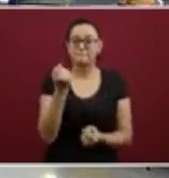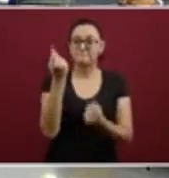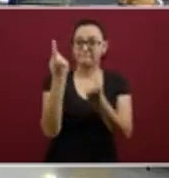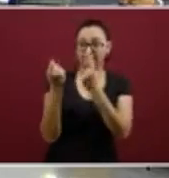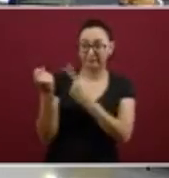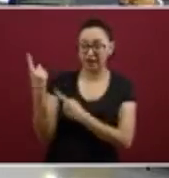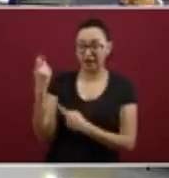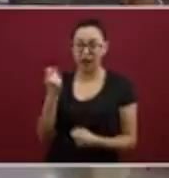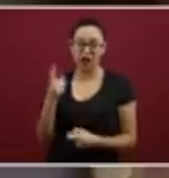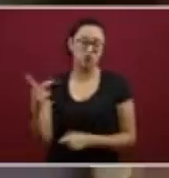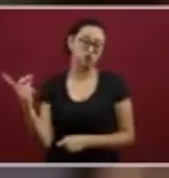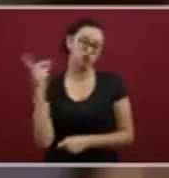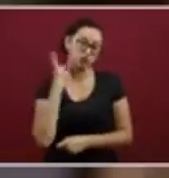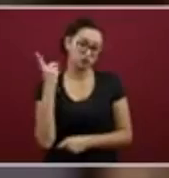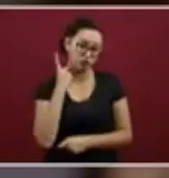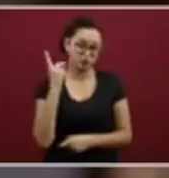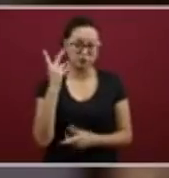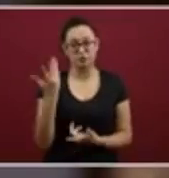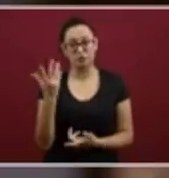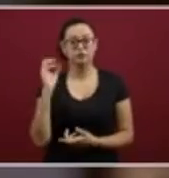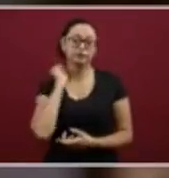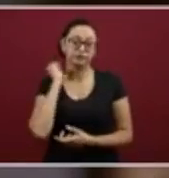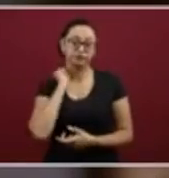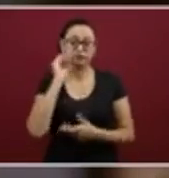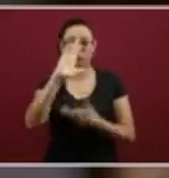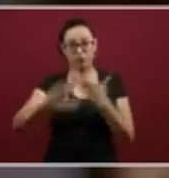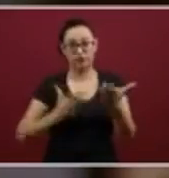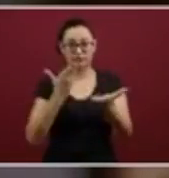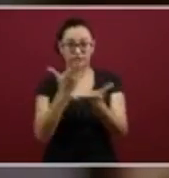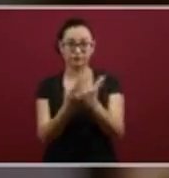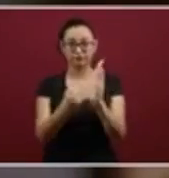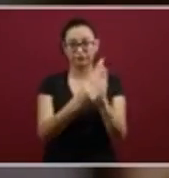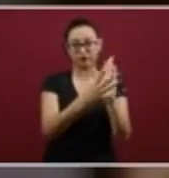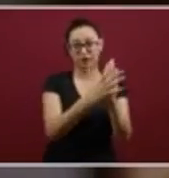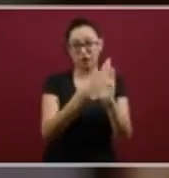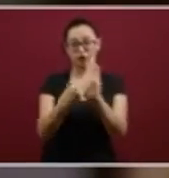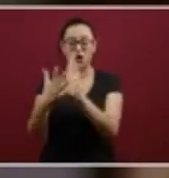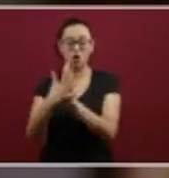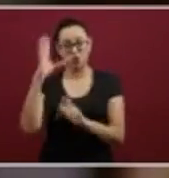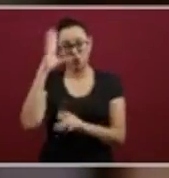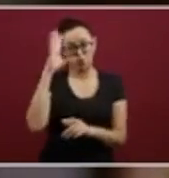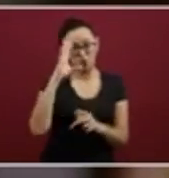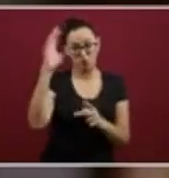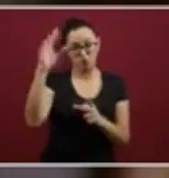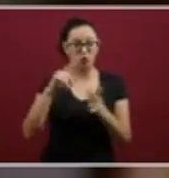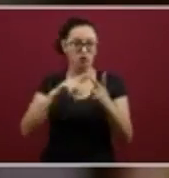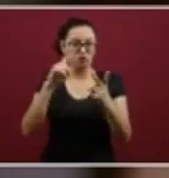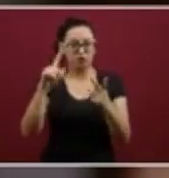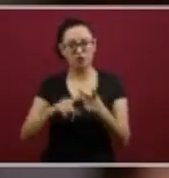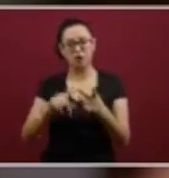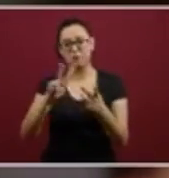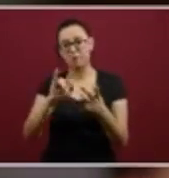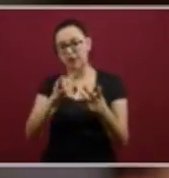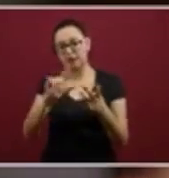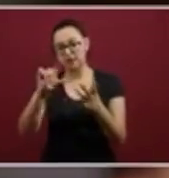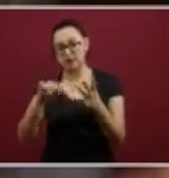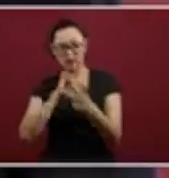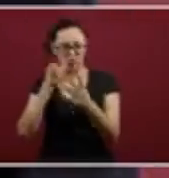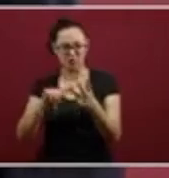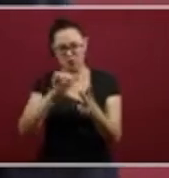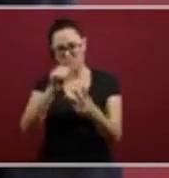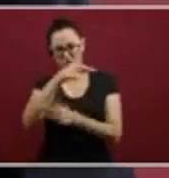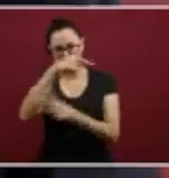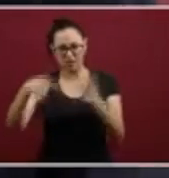que decían que le iban a plantear el hecho de que incluyera tres municipios: Morelos, Allende y Villa Unión en la zona fronteriza. ¿Ya se lo plantearon y lo va, sí, y si lo va a evaluar?